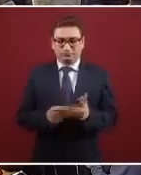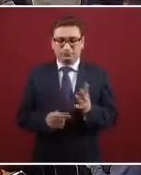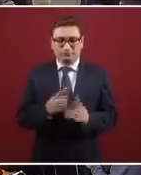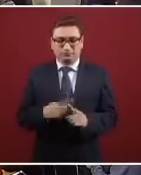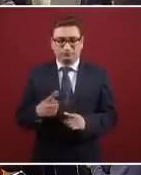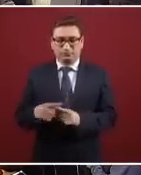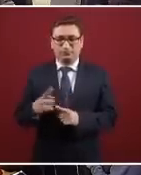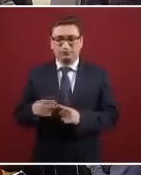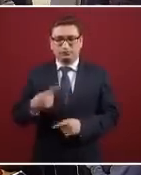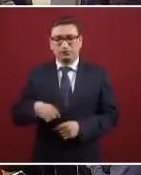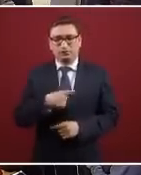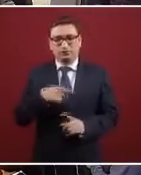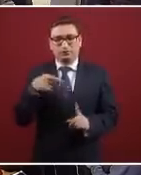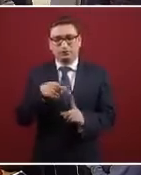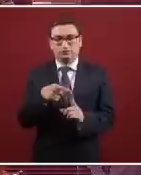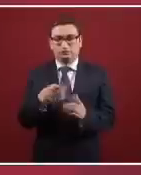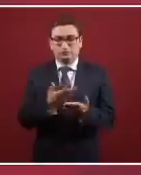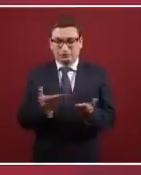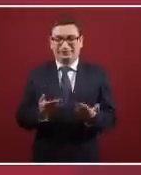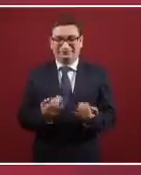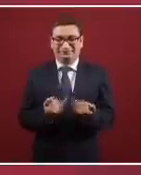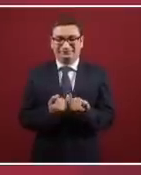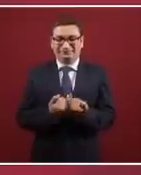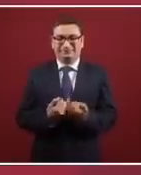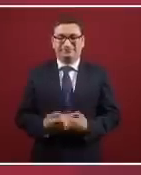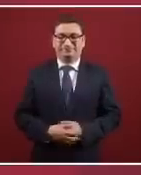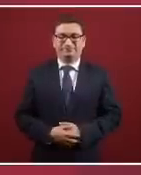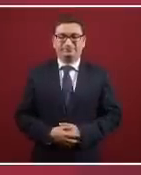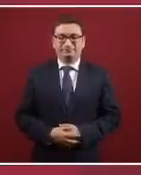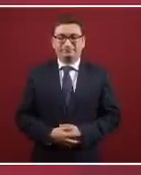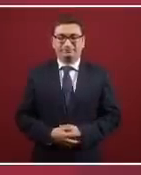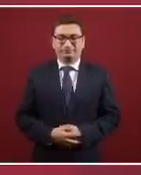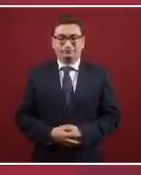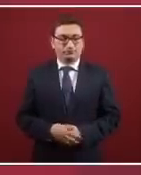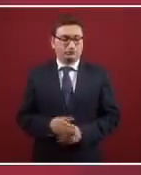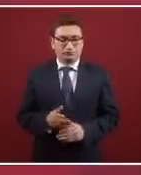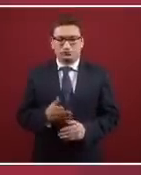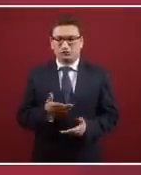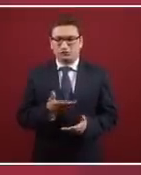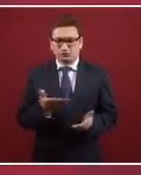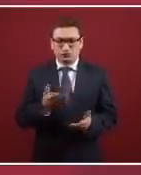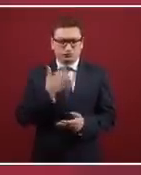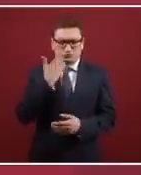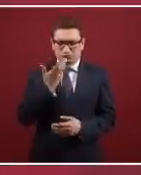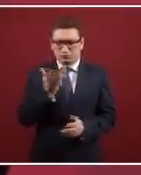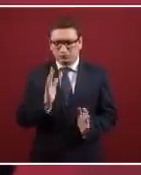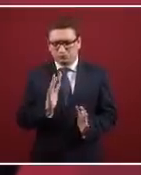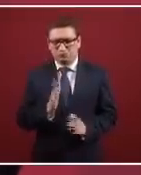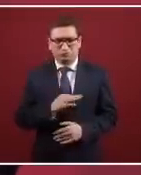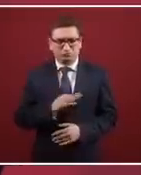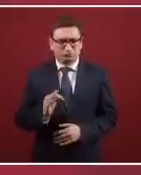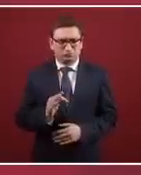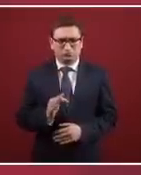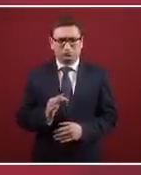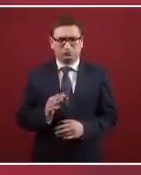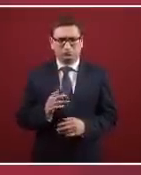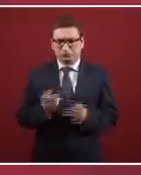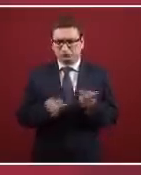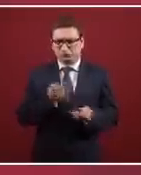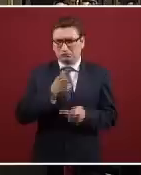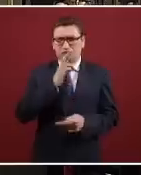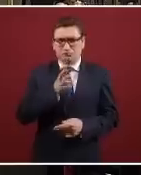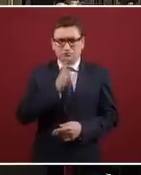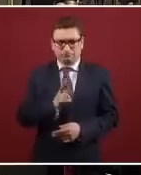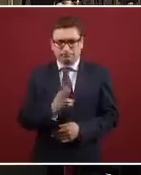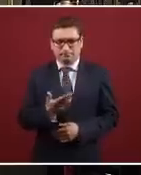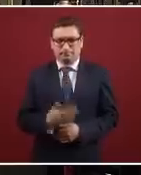estamos aquí con ustedes y si les parece, vamos a preguntas y